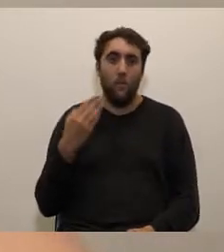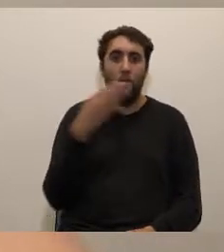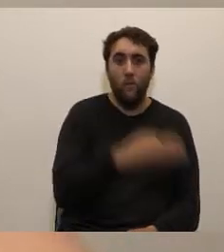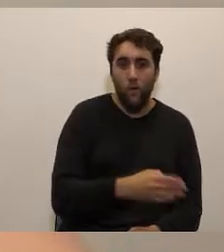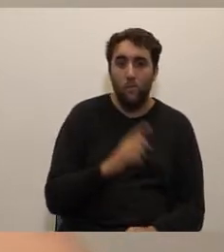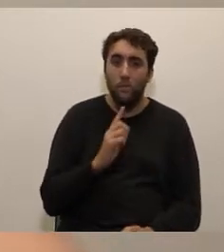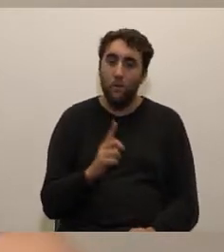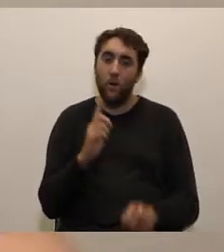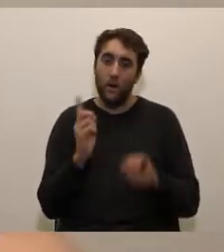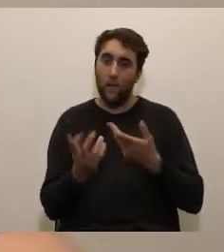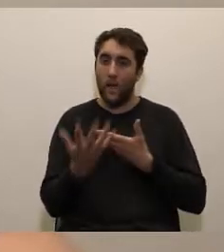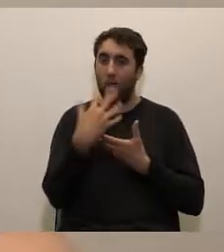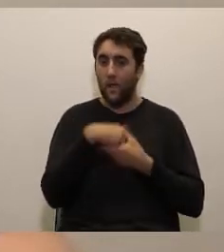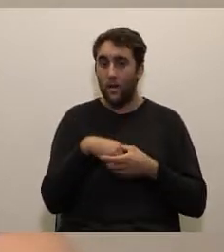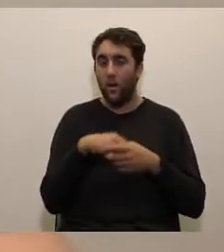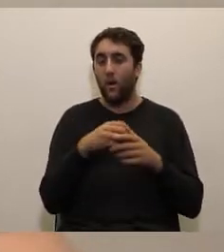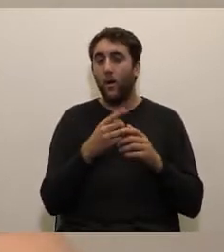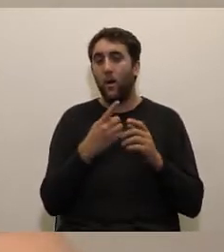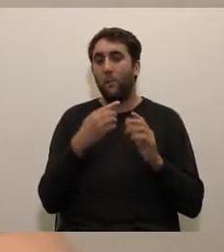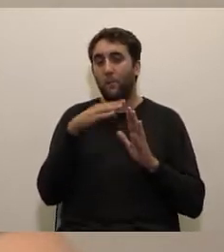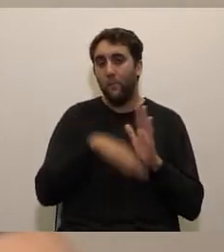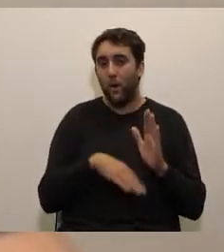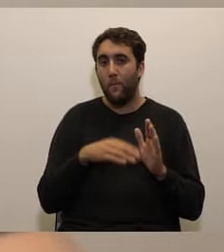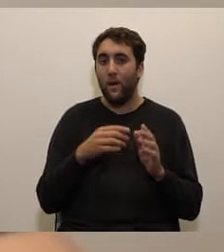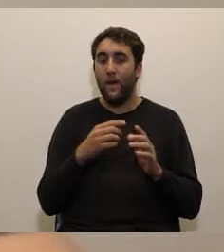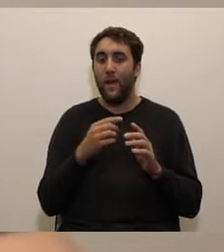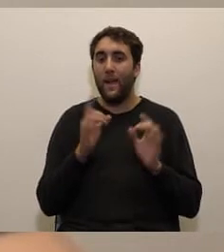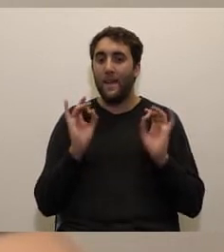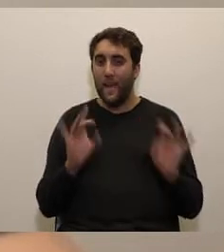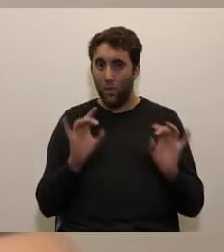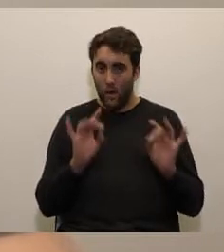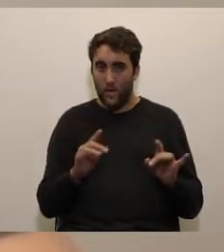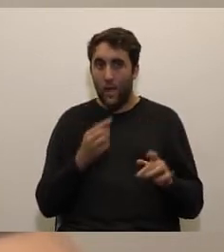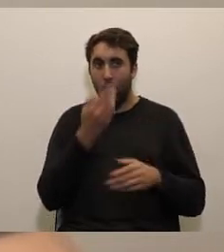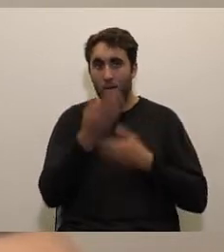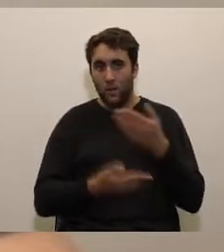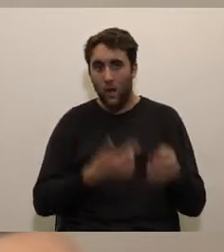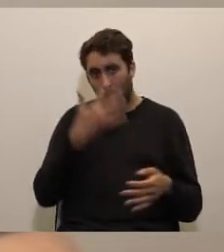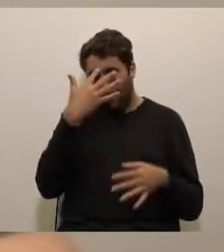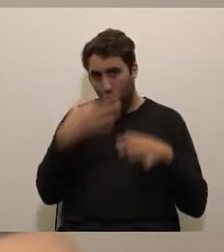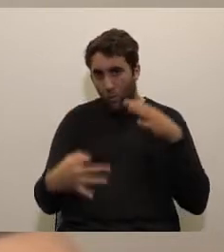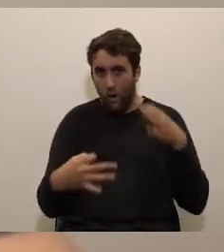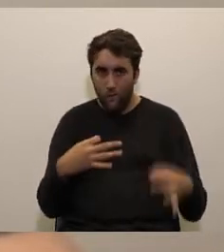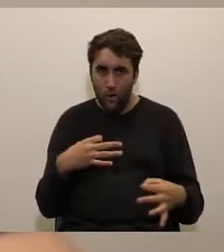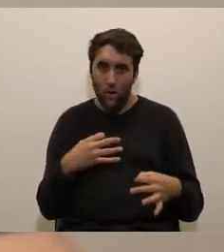así. También está dentro de la plataforma de Naturalista, hay gurises en en pueblos como